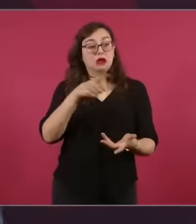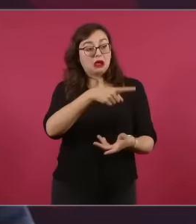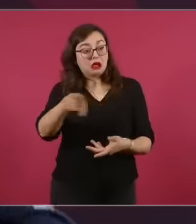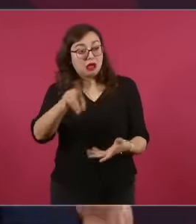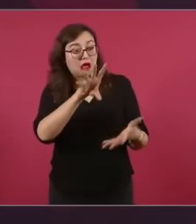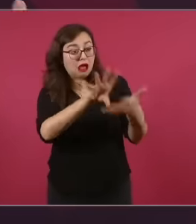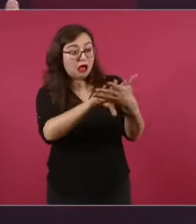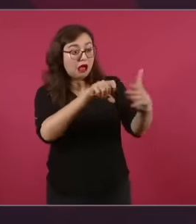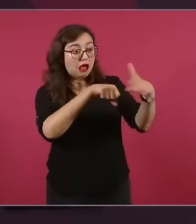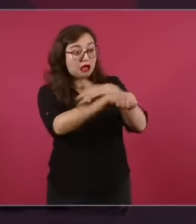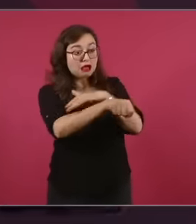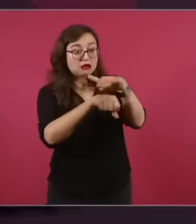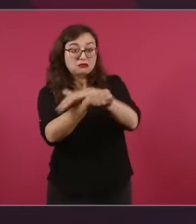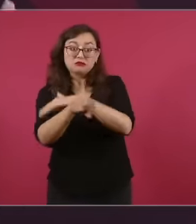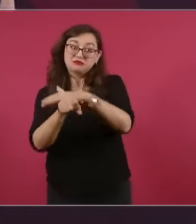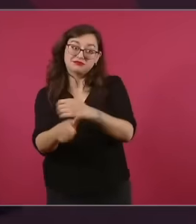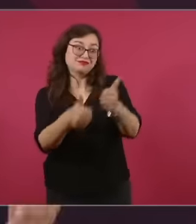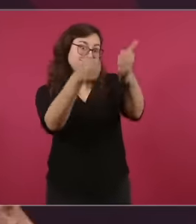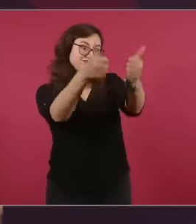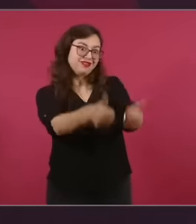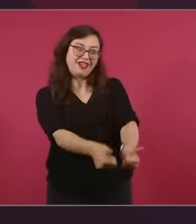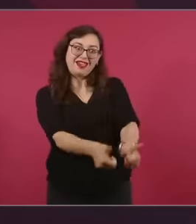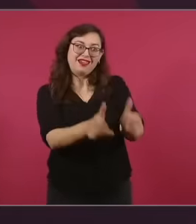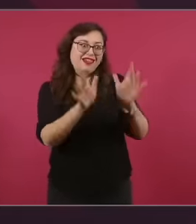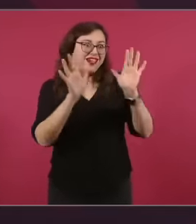ni van a estar